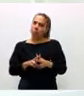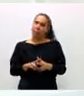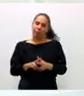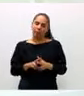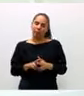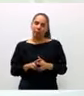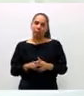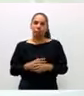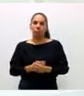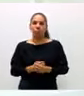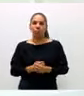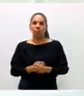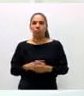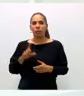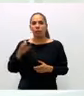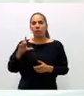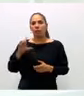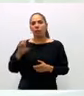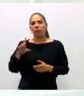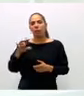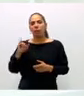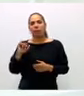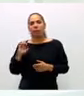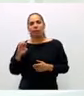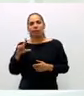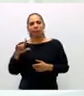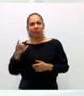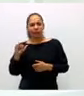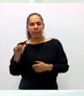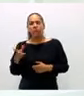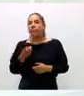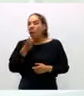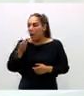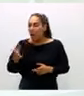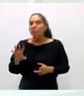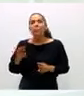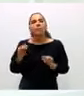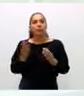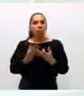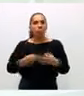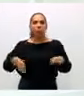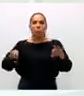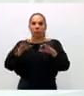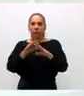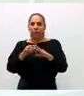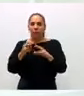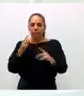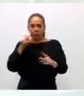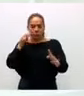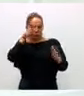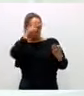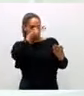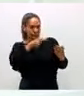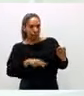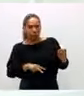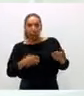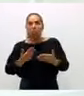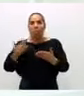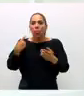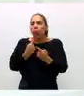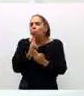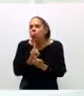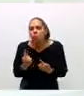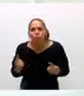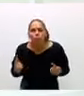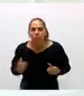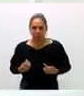Pérez, es enseñar a identificar las emociones desde la primera infancia, así como los valores para lograr una convivencia sana y pacífica. En